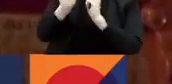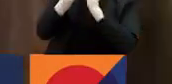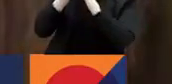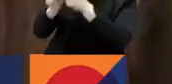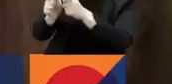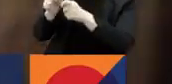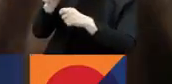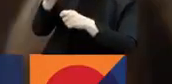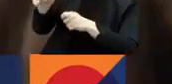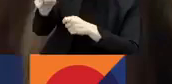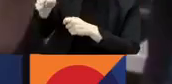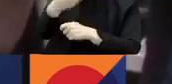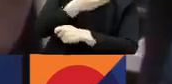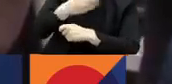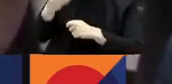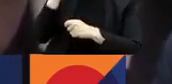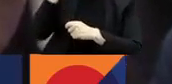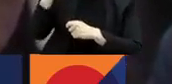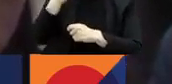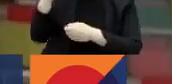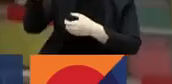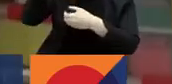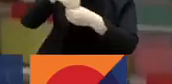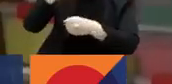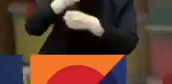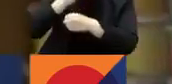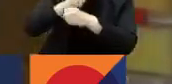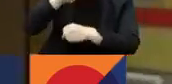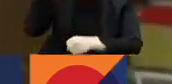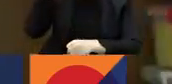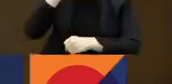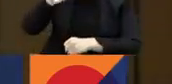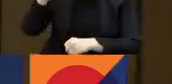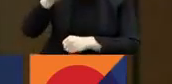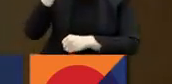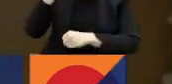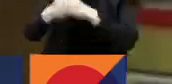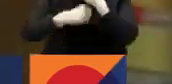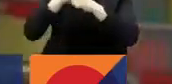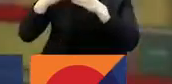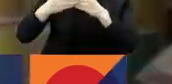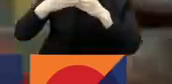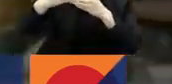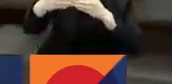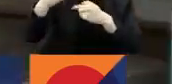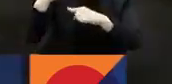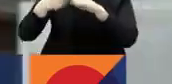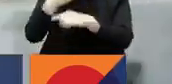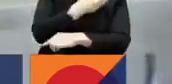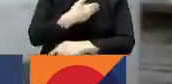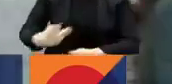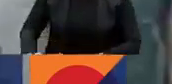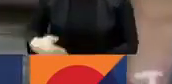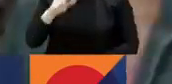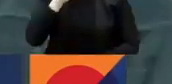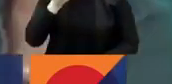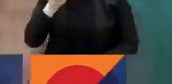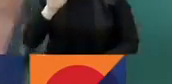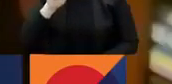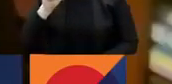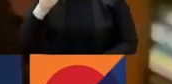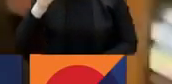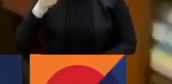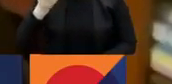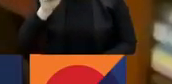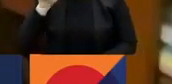Congreso al expresidente Martín Vizcarra y el escrutinio de casi el 100% de votos en la primera vuelta presidencial, y